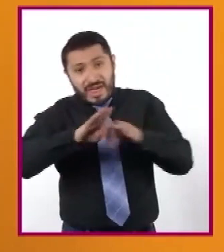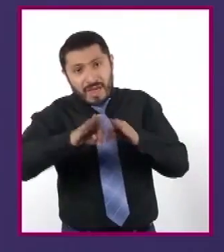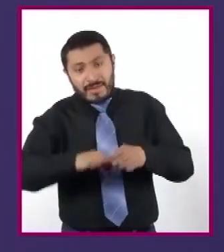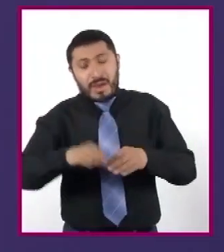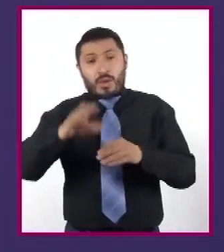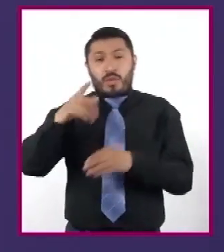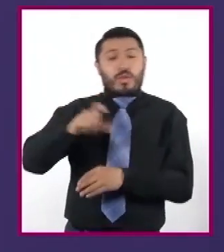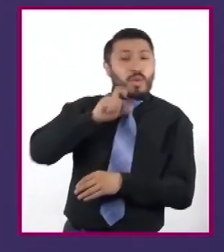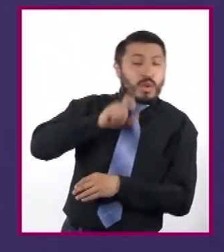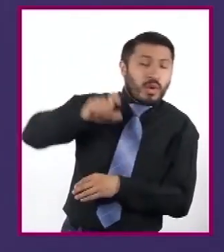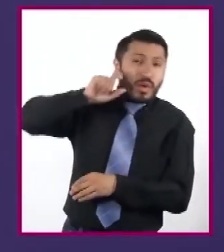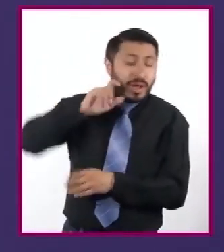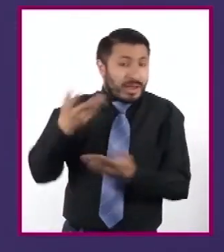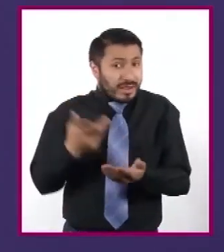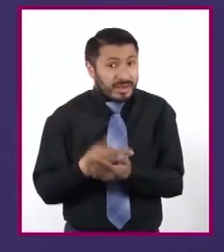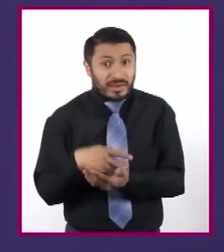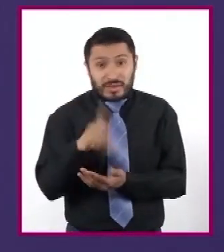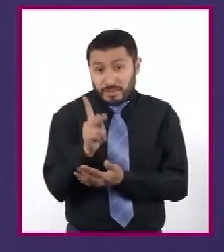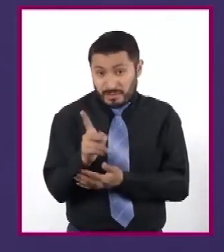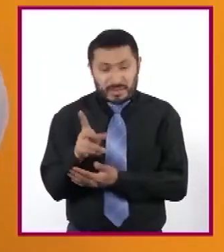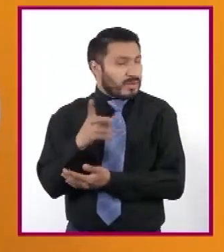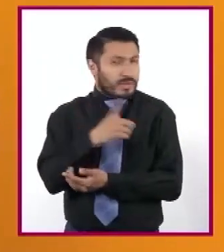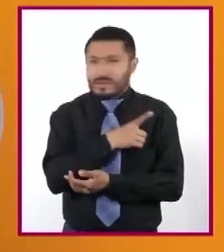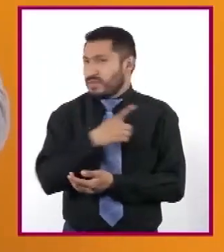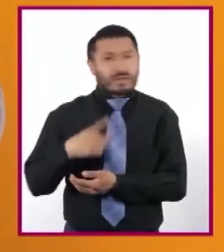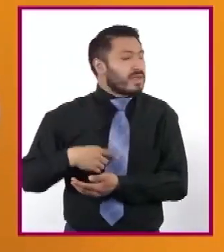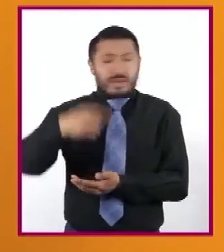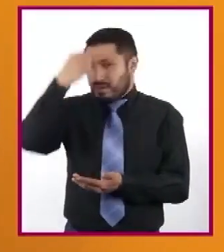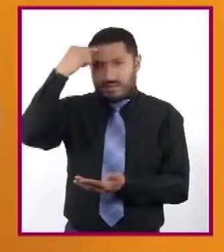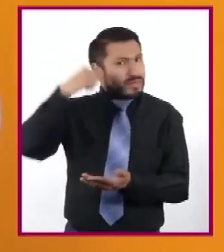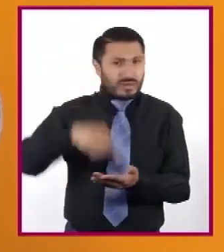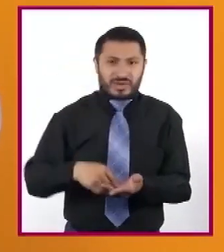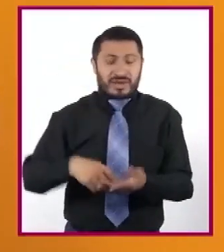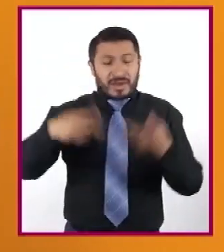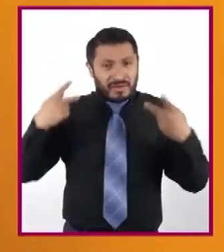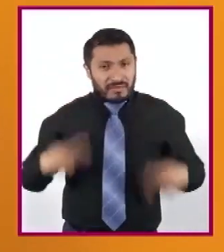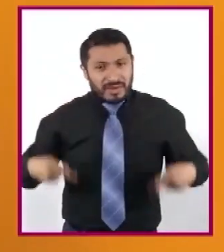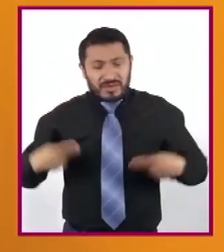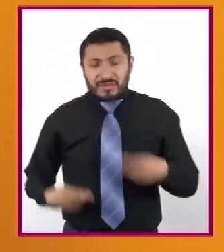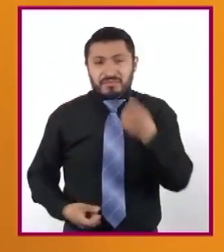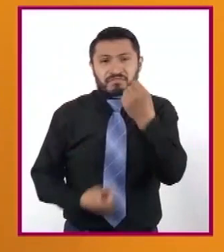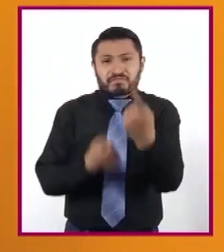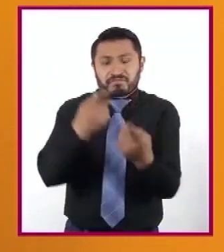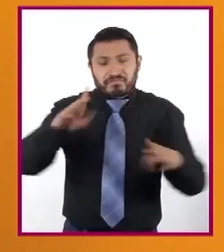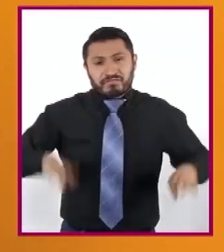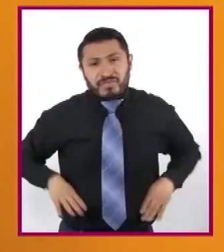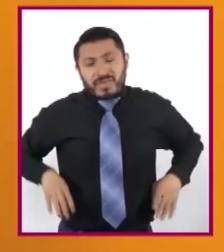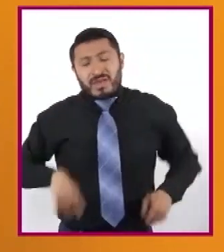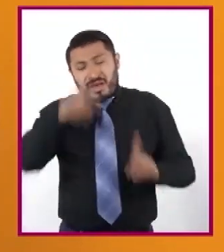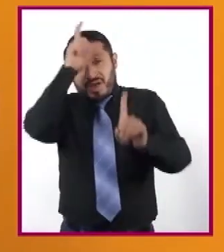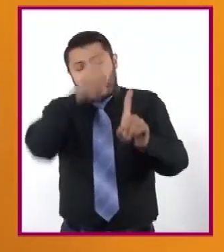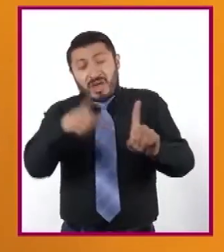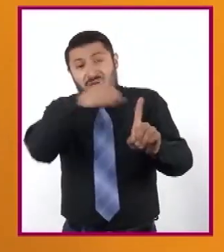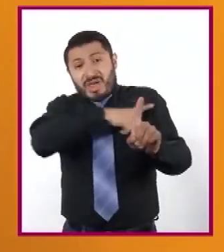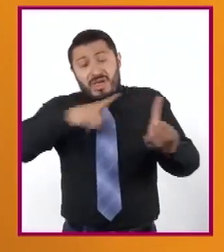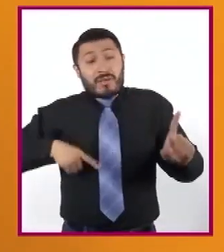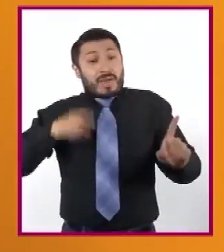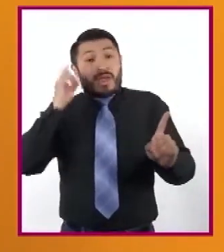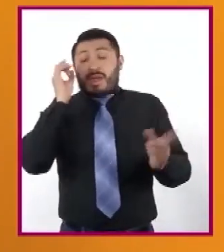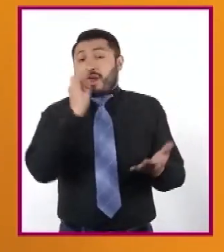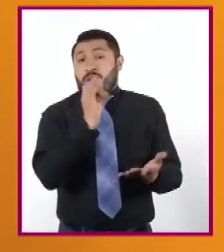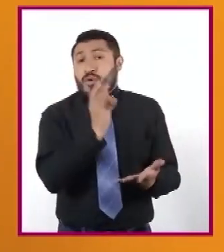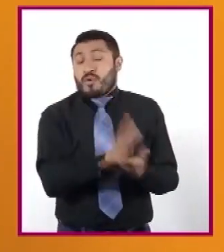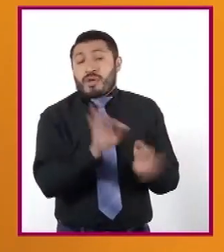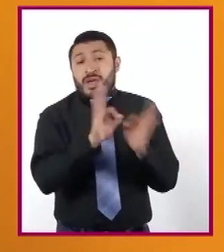género. Sin embargo, no debemos creer que las personas con ciertas características deben hablar de una única forma. El habla